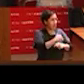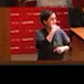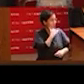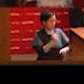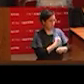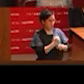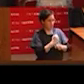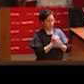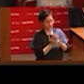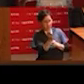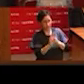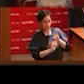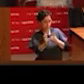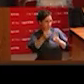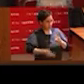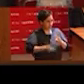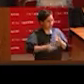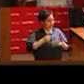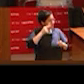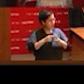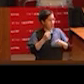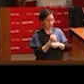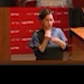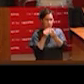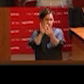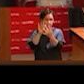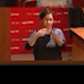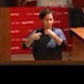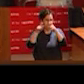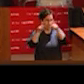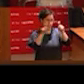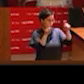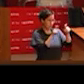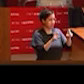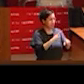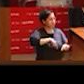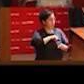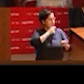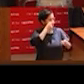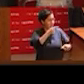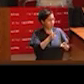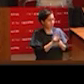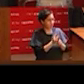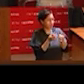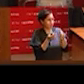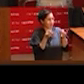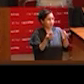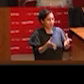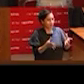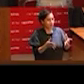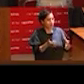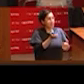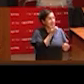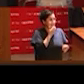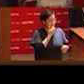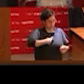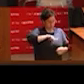la otra gran línea fundamental del empleo y es el trabajo con empresas eh aprendimos pronto que de igual manera